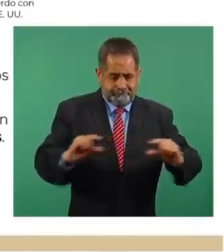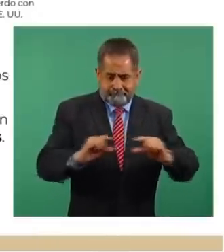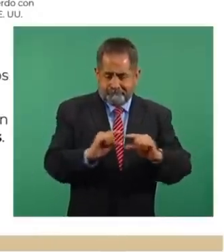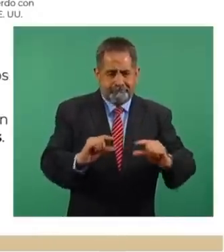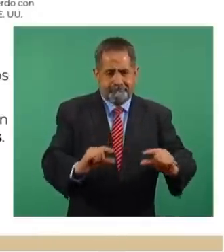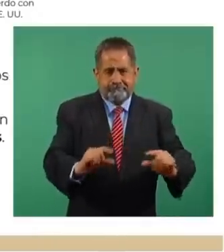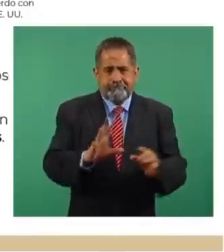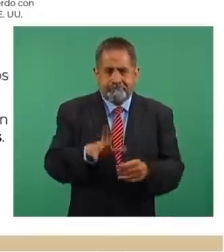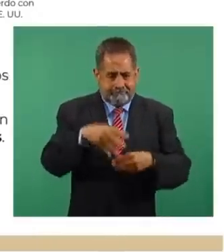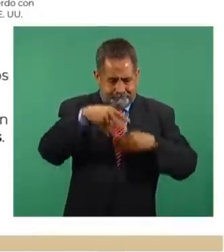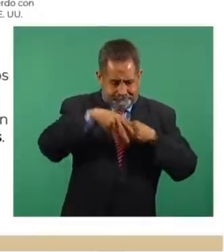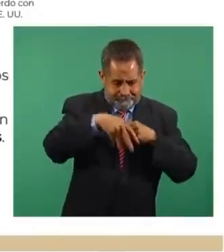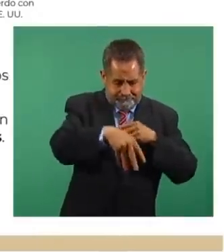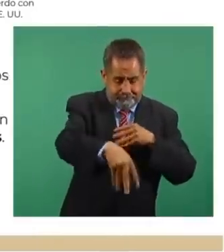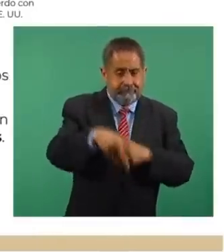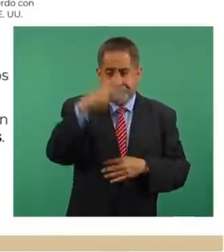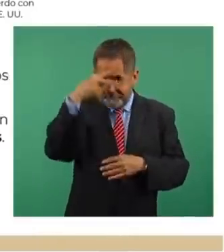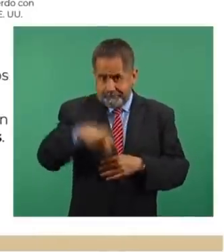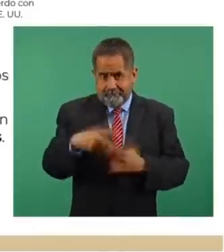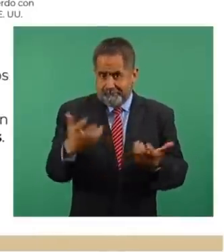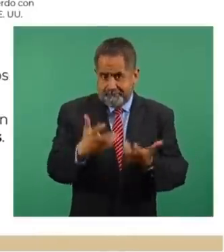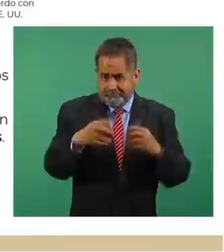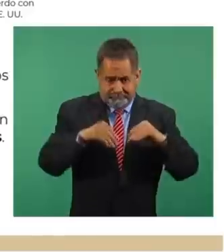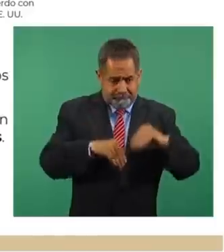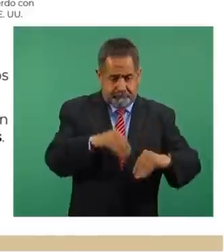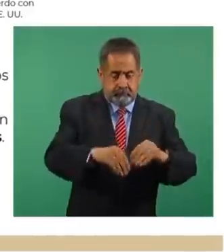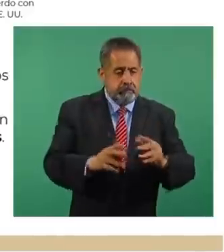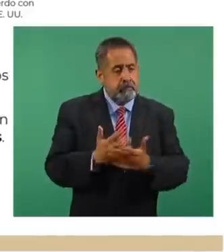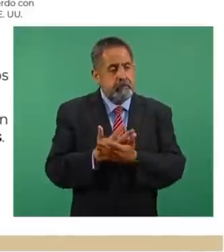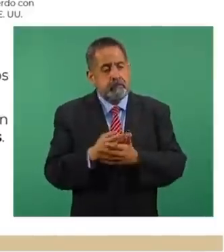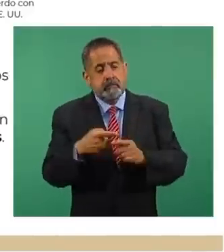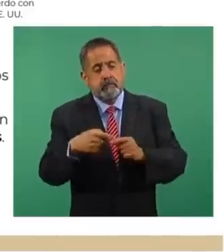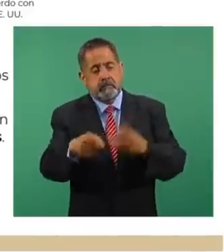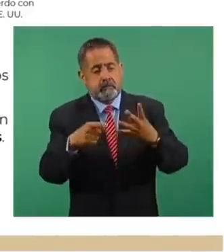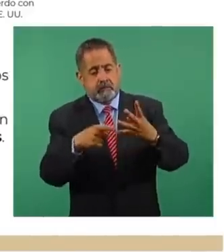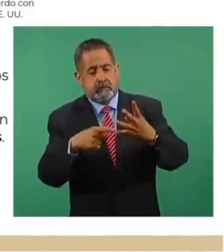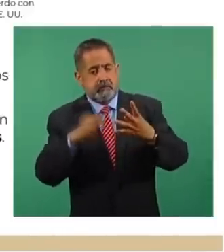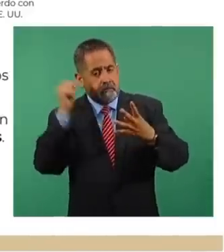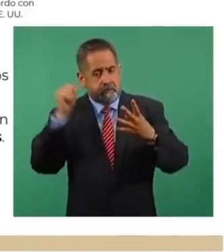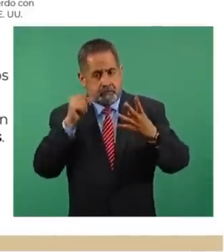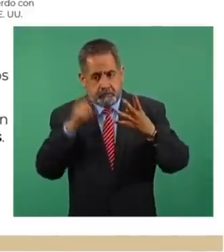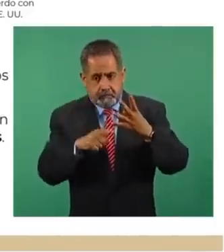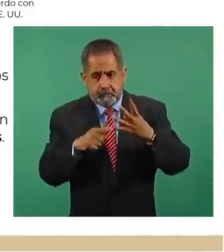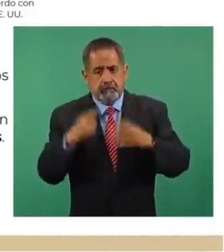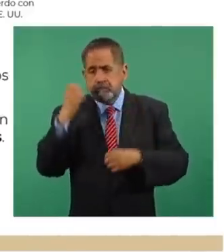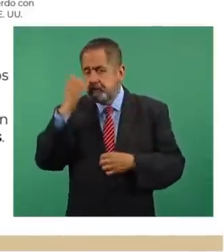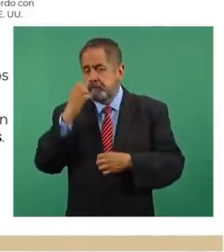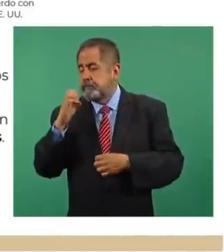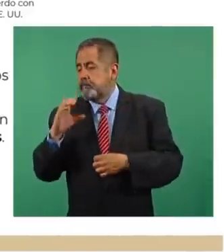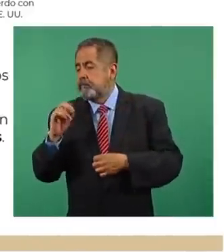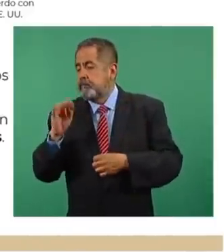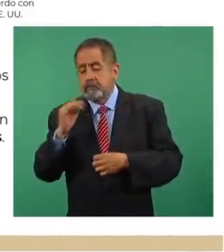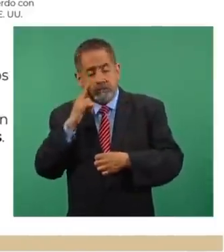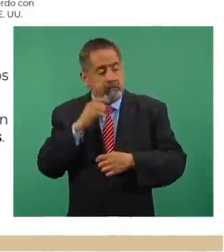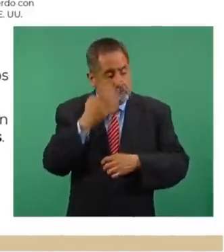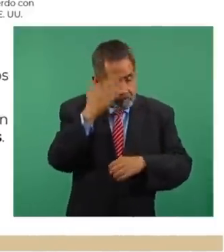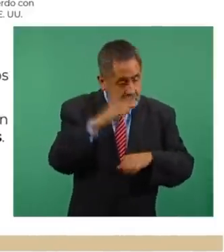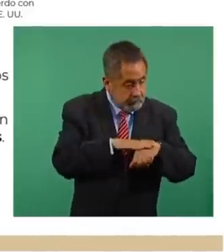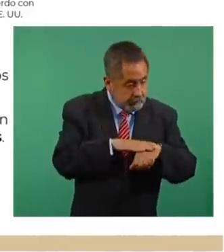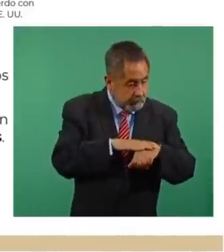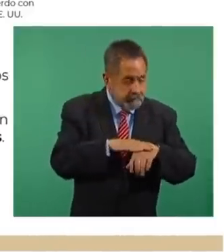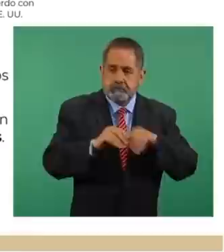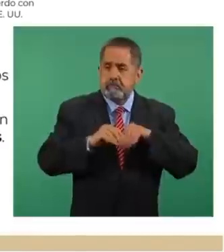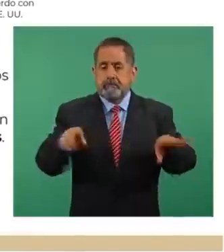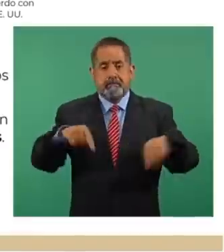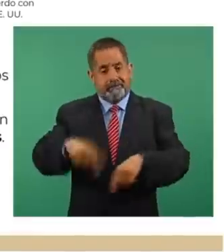están envasados en México. Y se espera que la última semana de abril COFEPRIS los libere para que se empiecen a aplicar